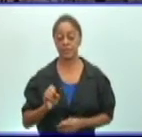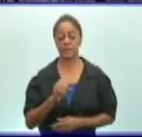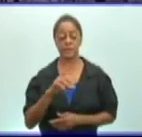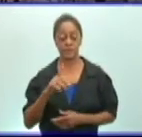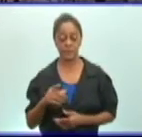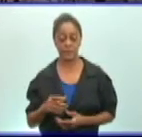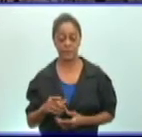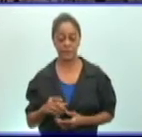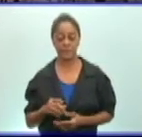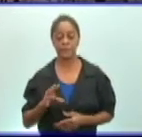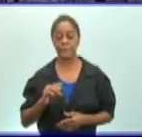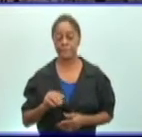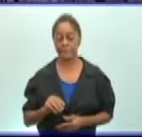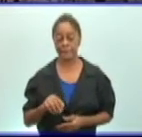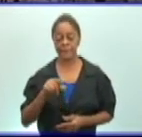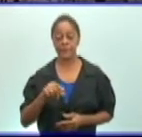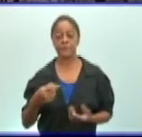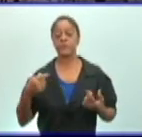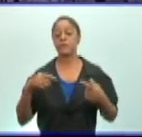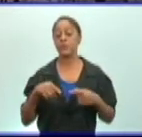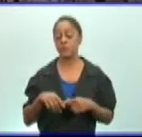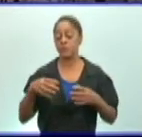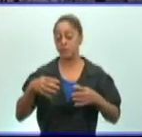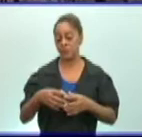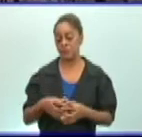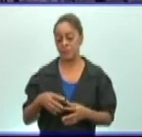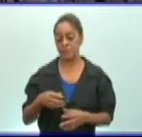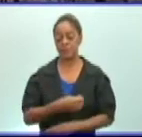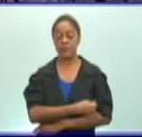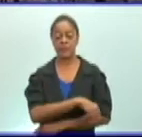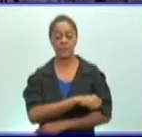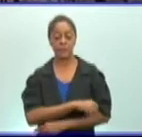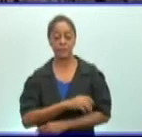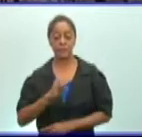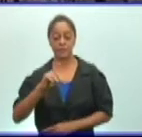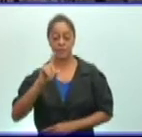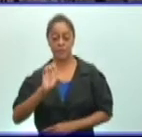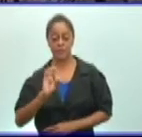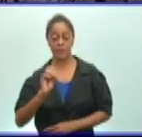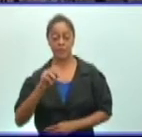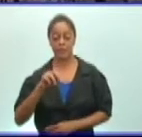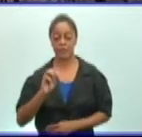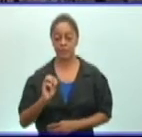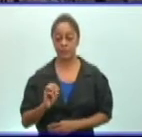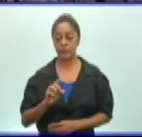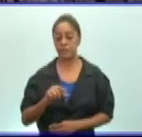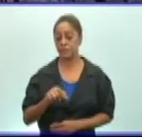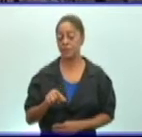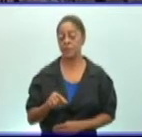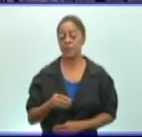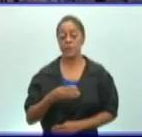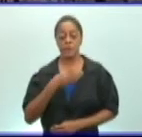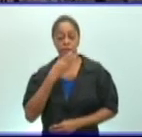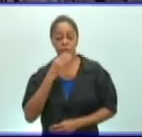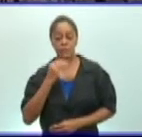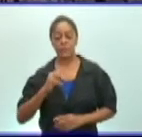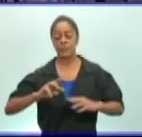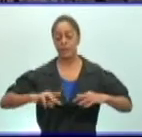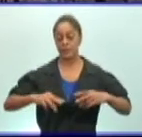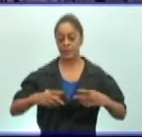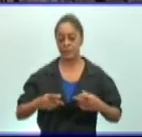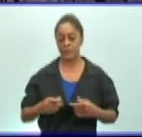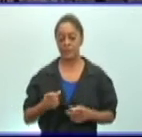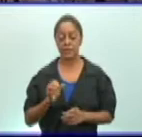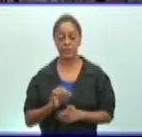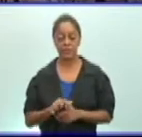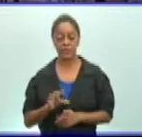como dije, constituye un elemento de unidad en el pueblo heleno, pues hay cuestiones que me gustaría retomar. Recuerden que al inicio